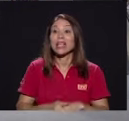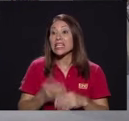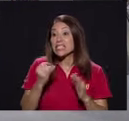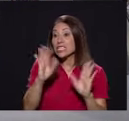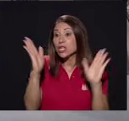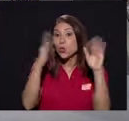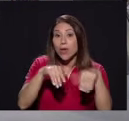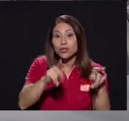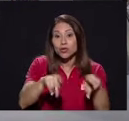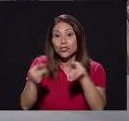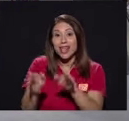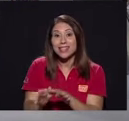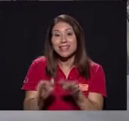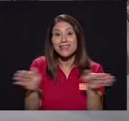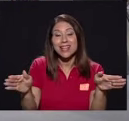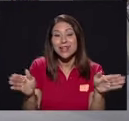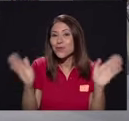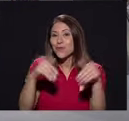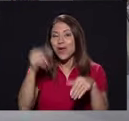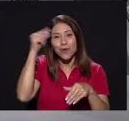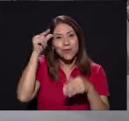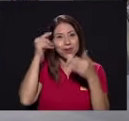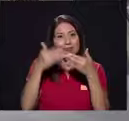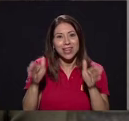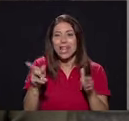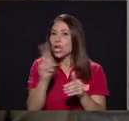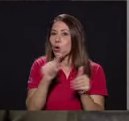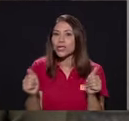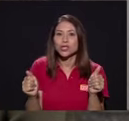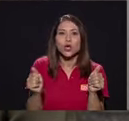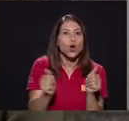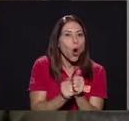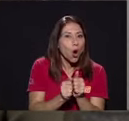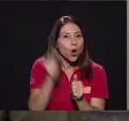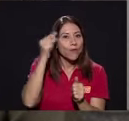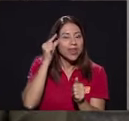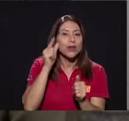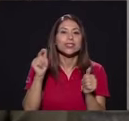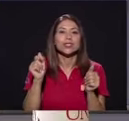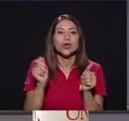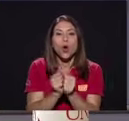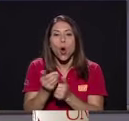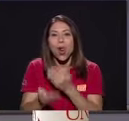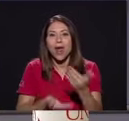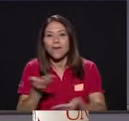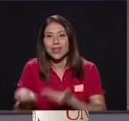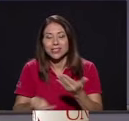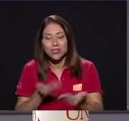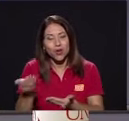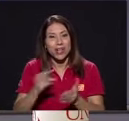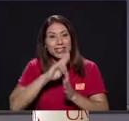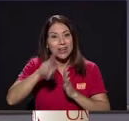gobierno. No es cogobierno, es colaboración, que es diferente. Sí, y ese rol fiscalizador es muy